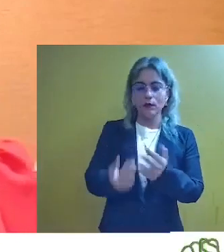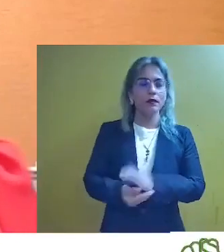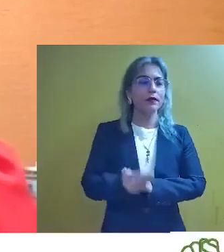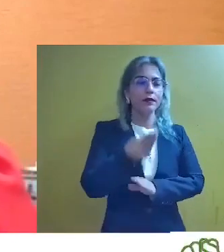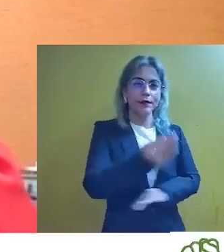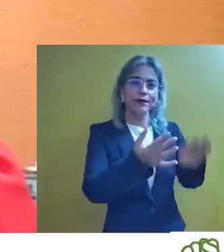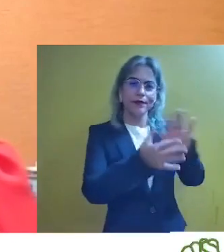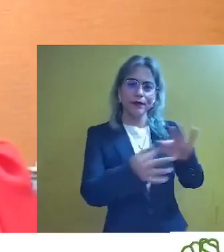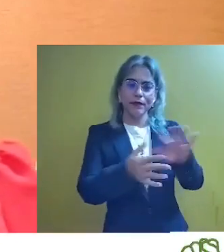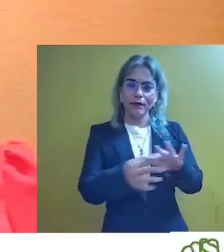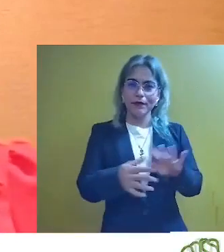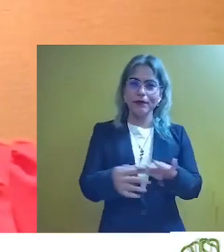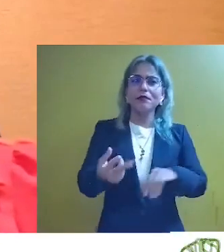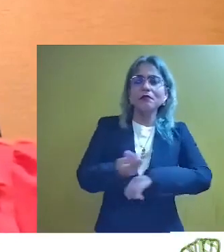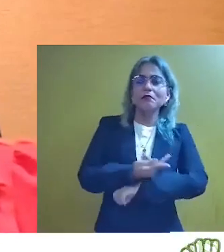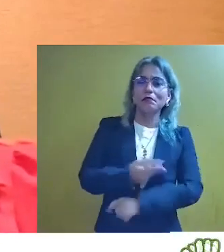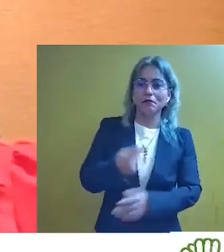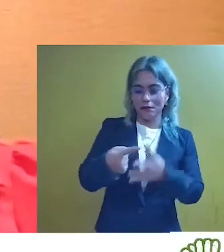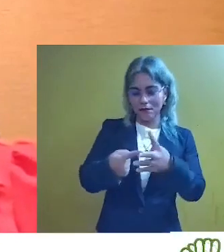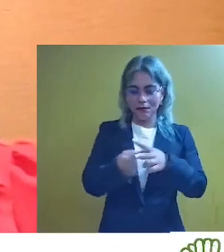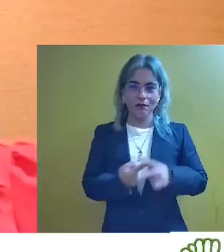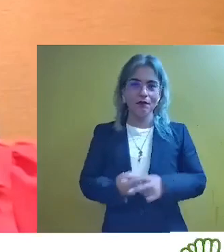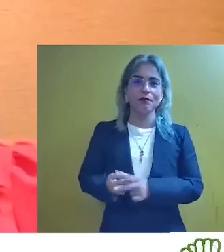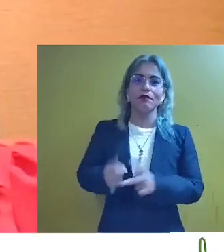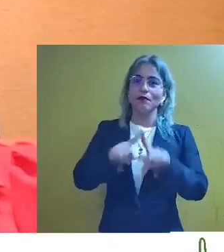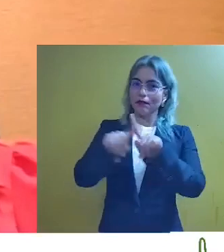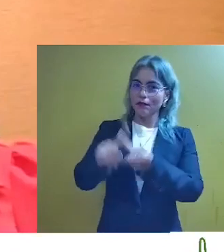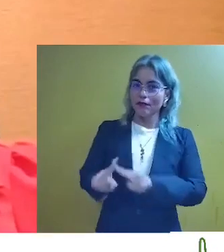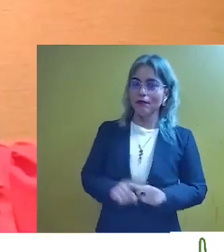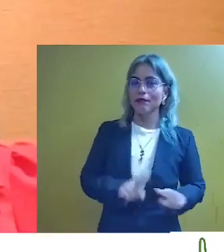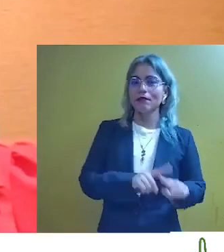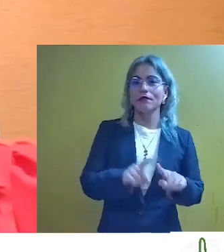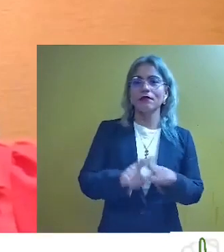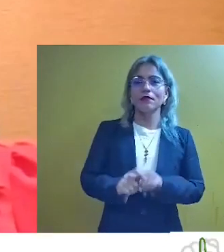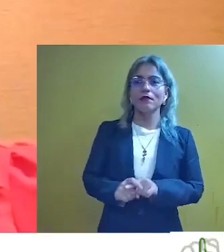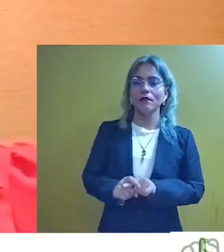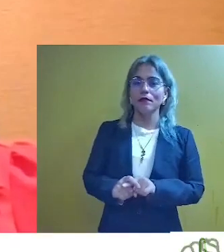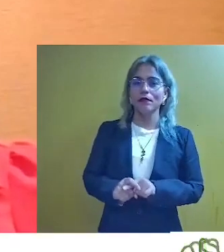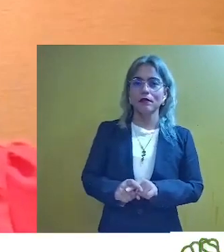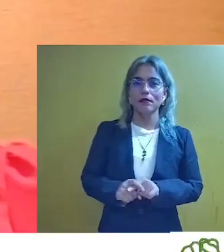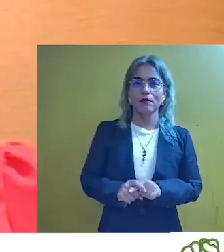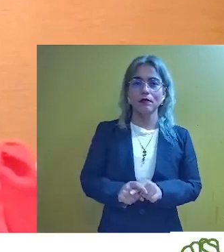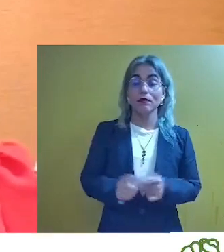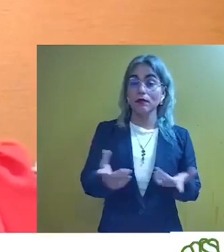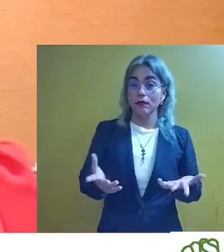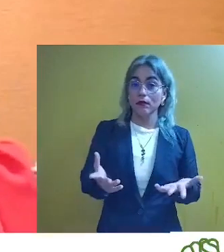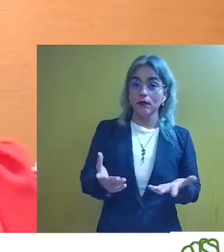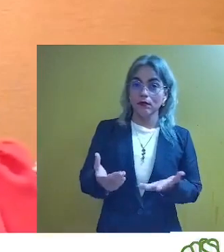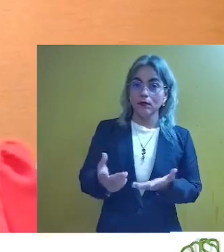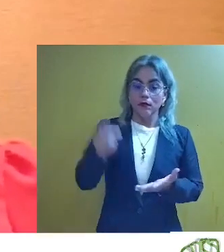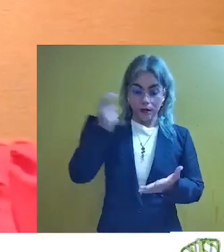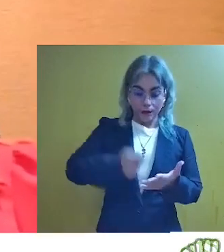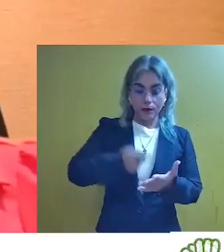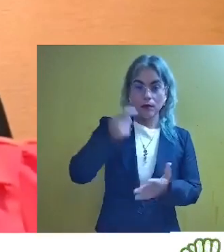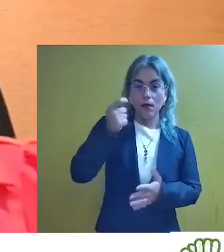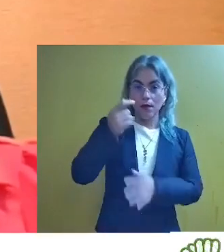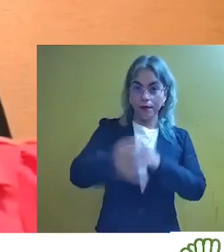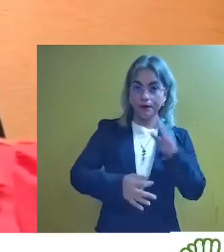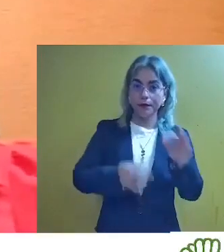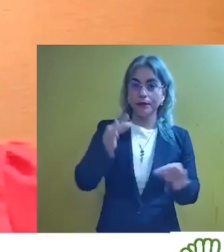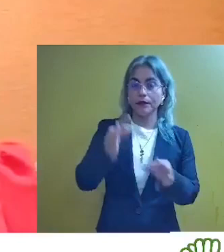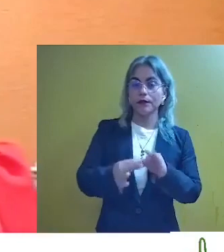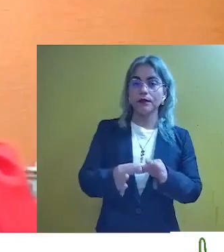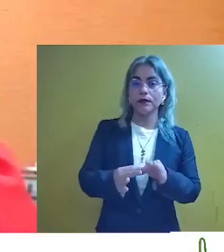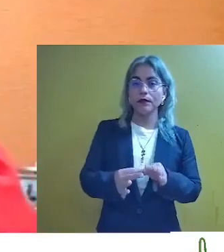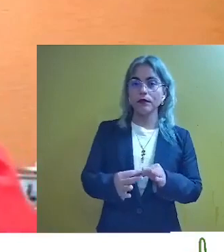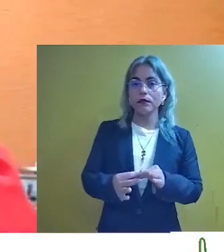También que la naturaleza de las prestaciones condenadas en la sentencia que se reclama para su cumplimiento se tratan de